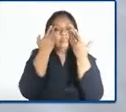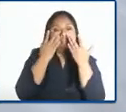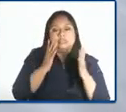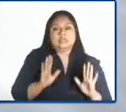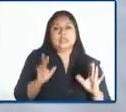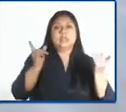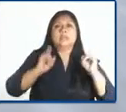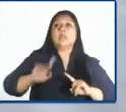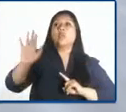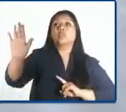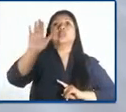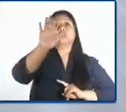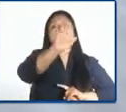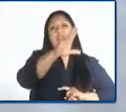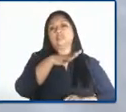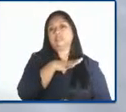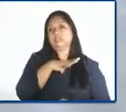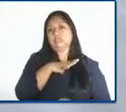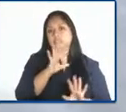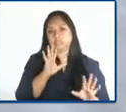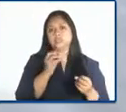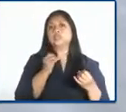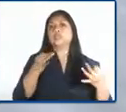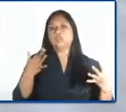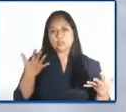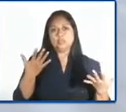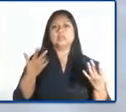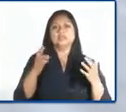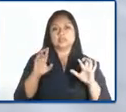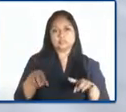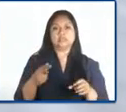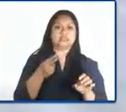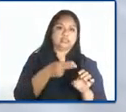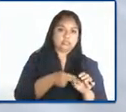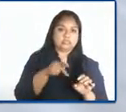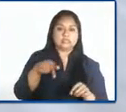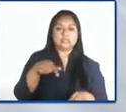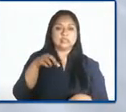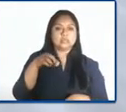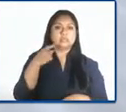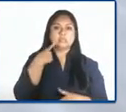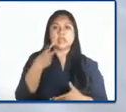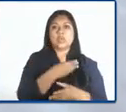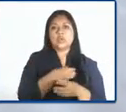una cuenta con un cierto número de personas adscrito a estas dependencias.